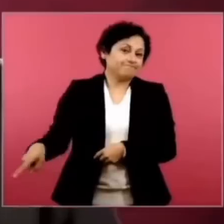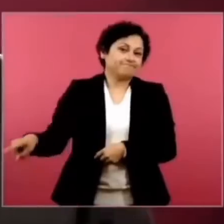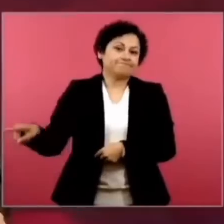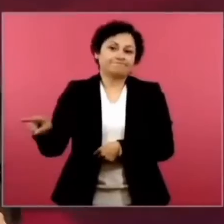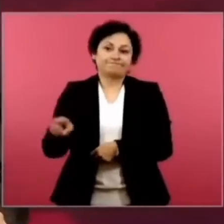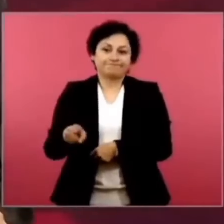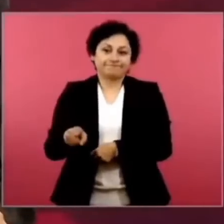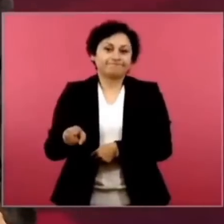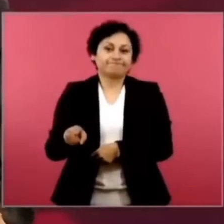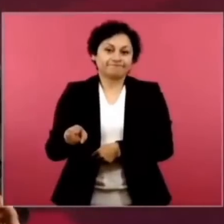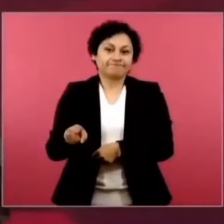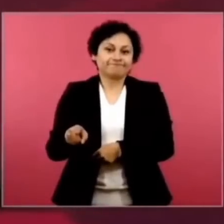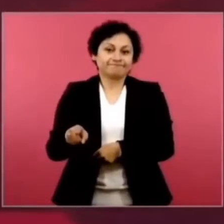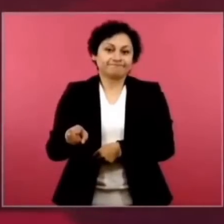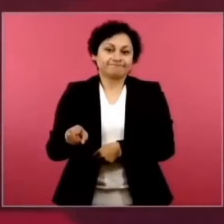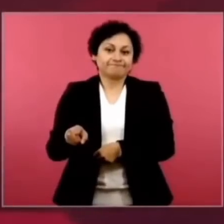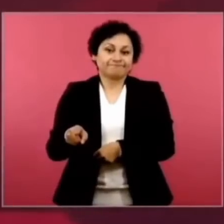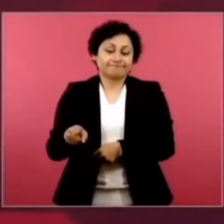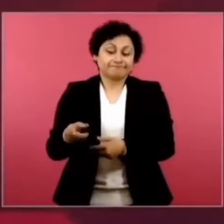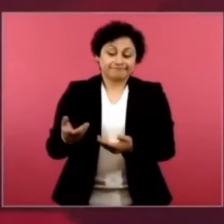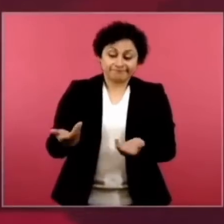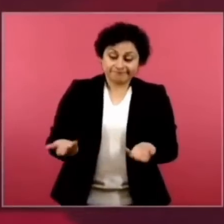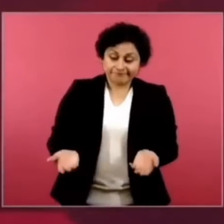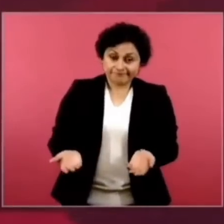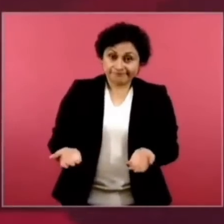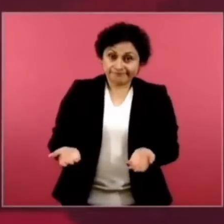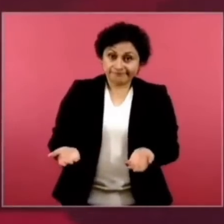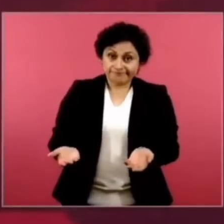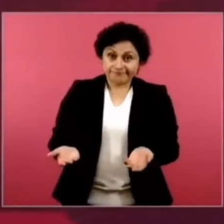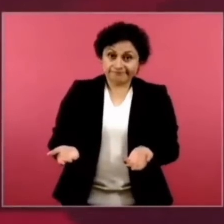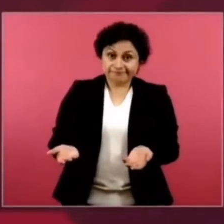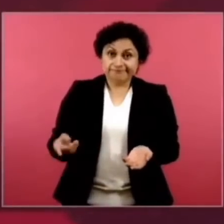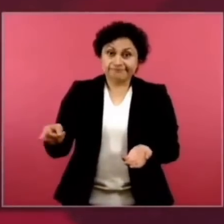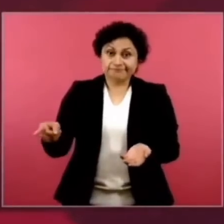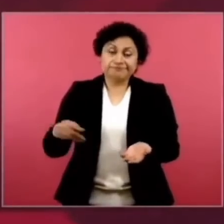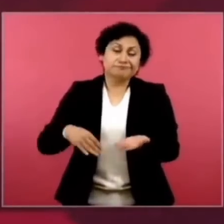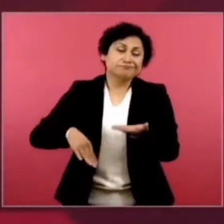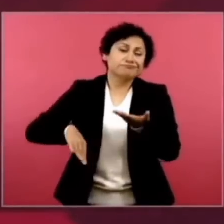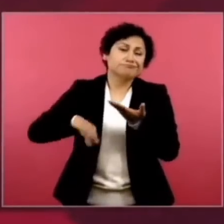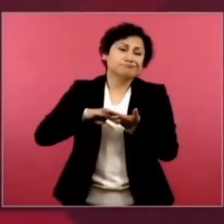están en una guerra sucia